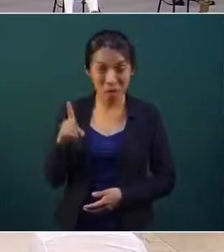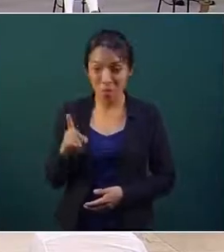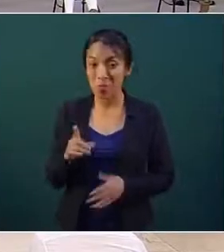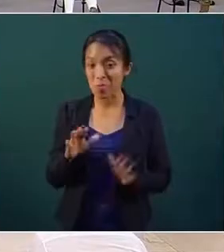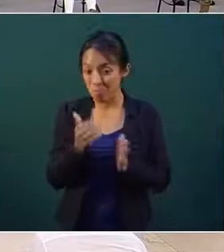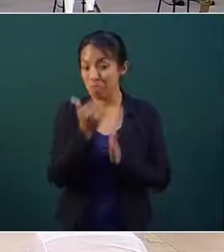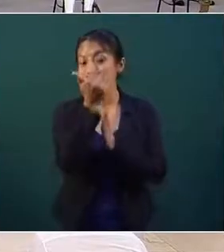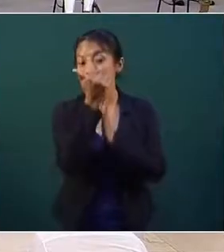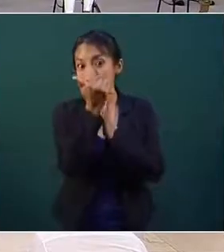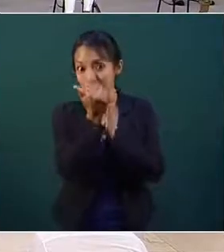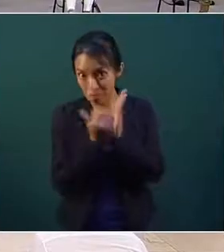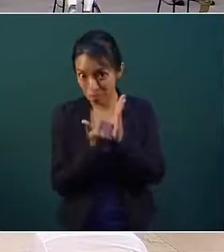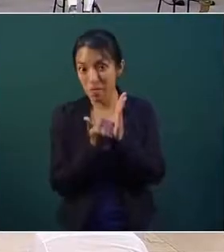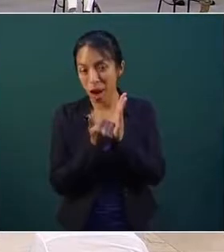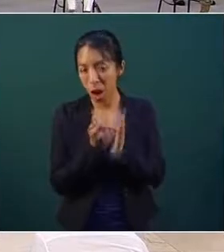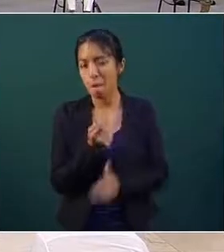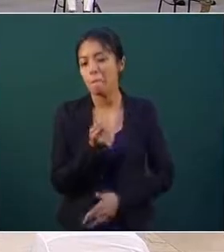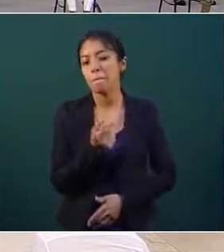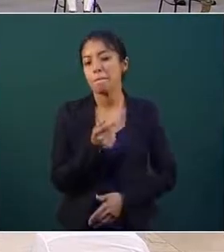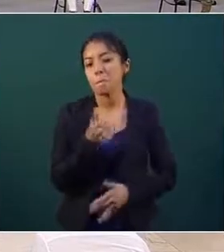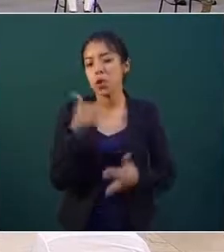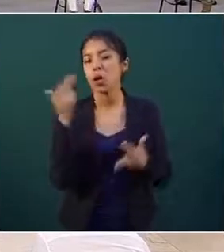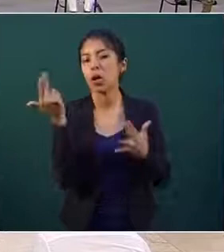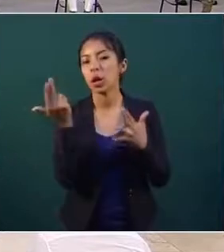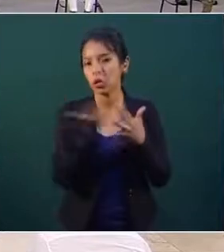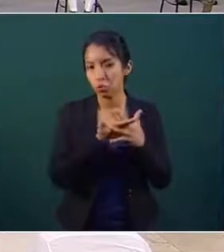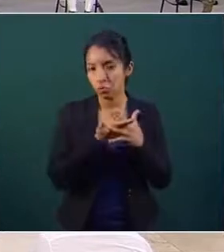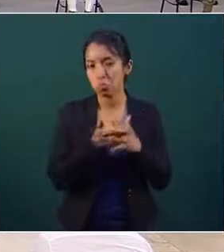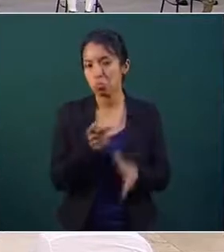también es de los que tiene pocos homicidios.